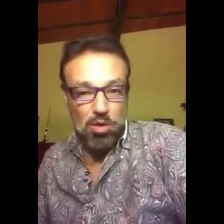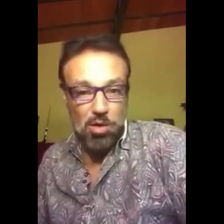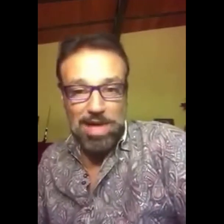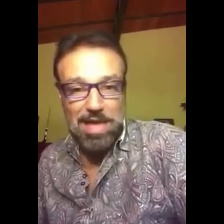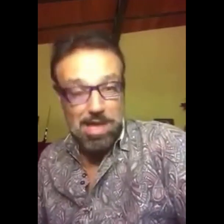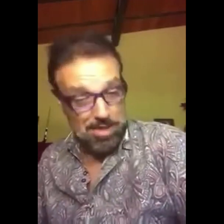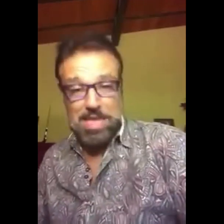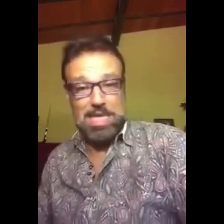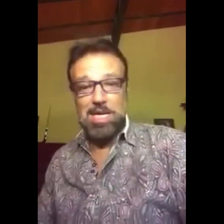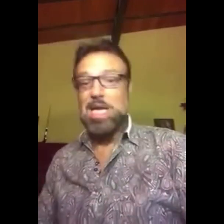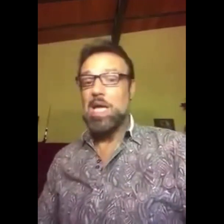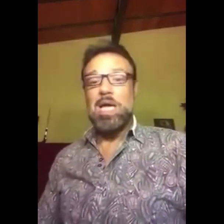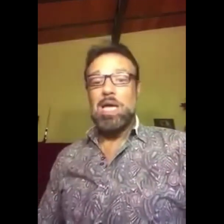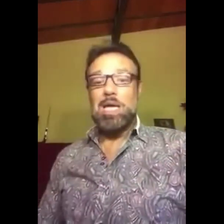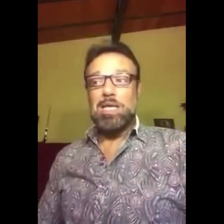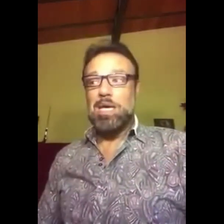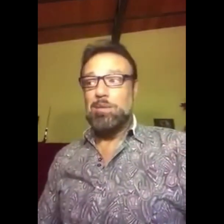un segundo, un cualquiera, te vas a enterar.